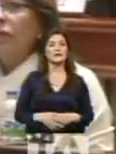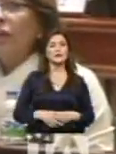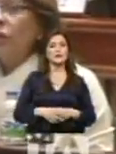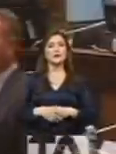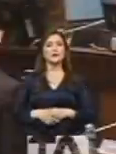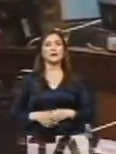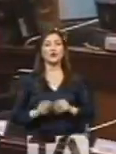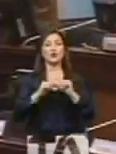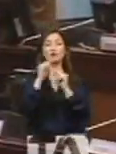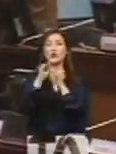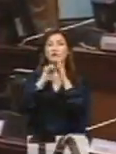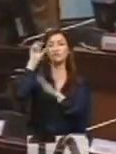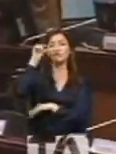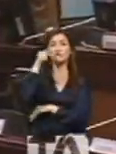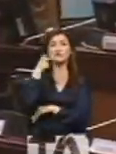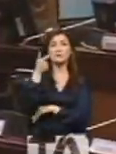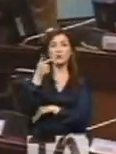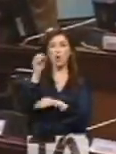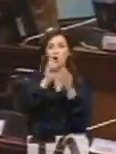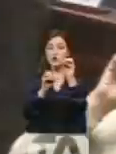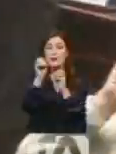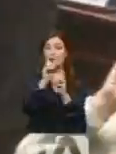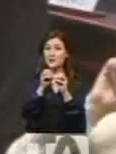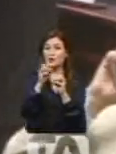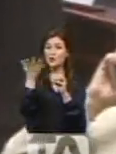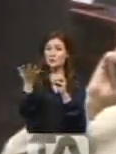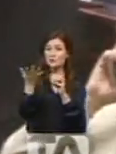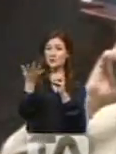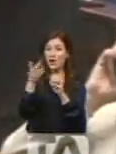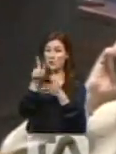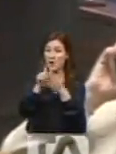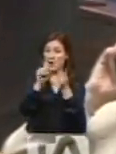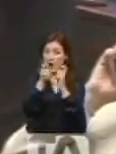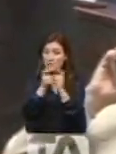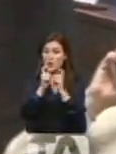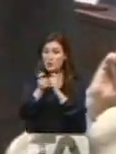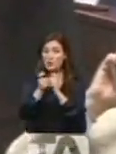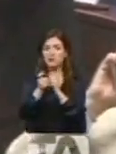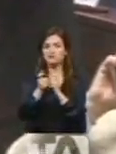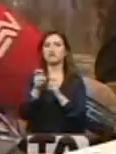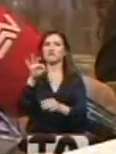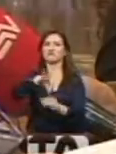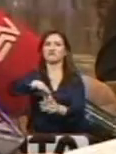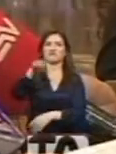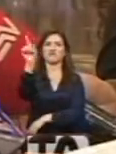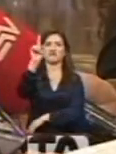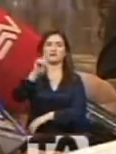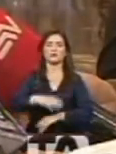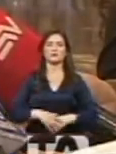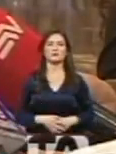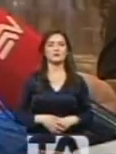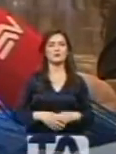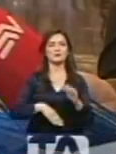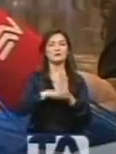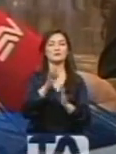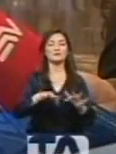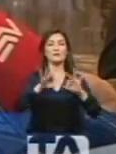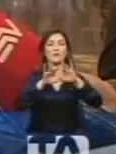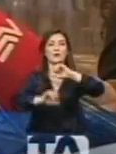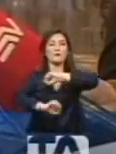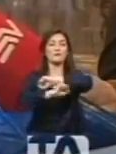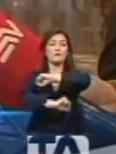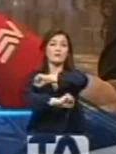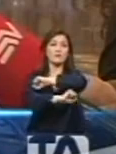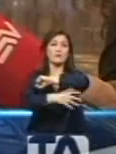si no se dan paso a estas observaciones, difícilmente darán los votos para la aprobación del texto. Creo que es fundamental que